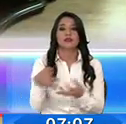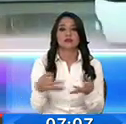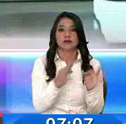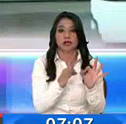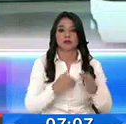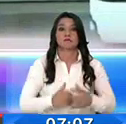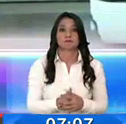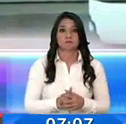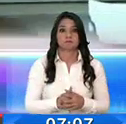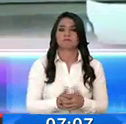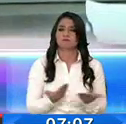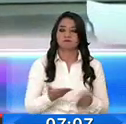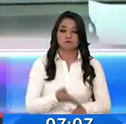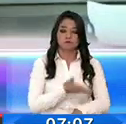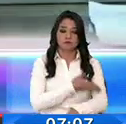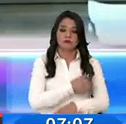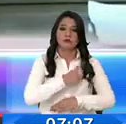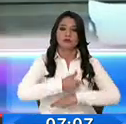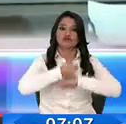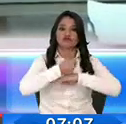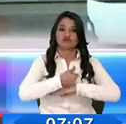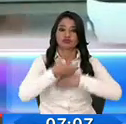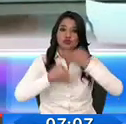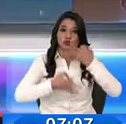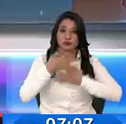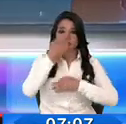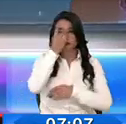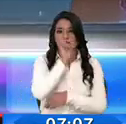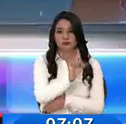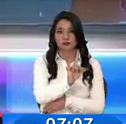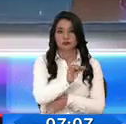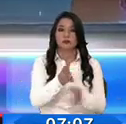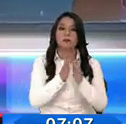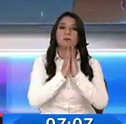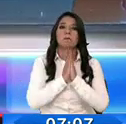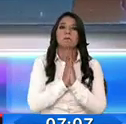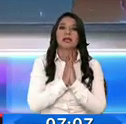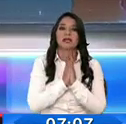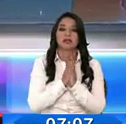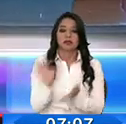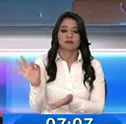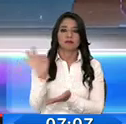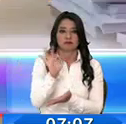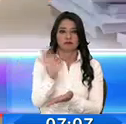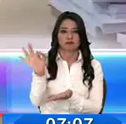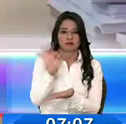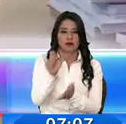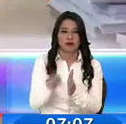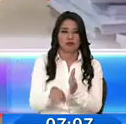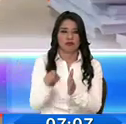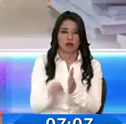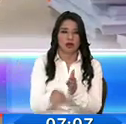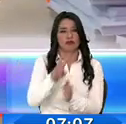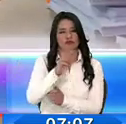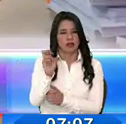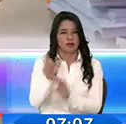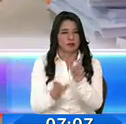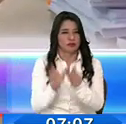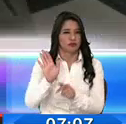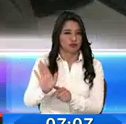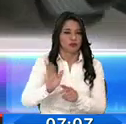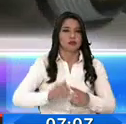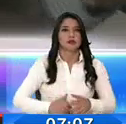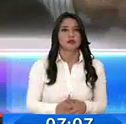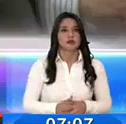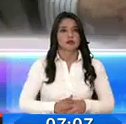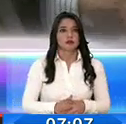esto sucede luego que el tribunal de la causa tomó esta decisión tras el pedido de la representación jurídica de no menos de 20 de los procesados